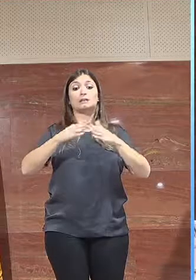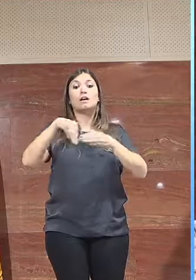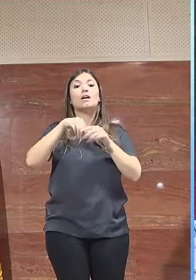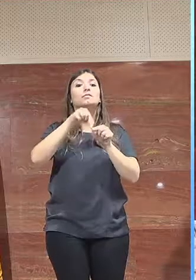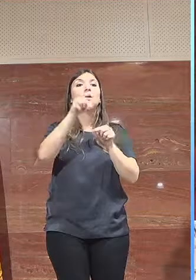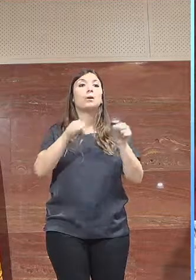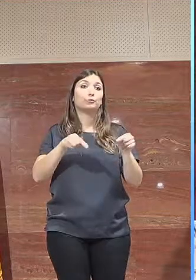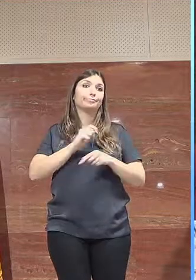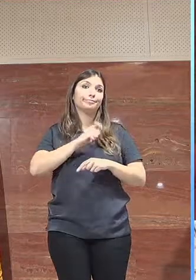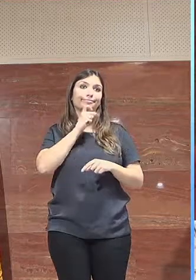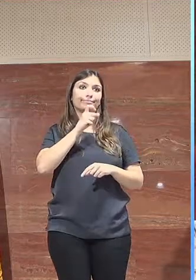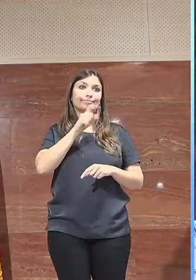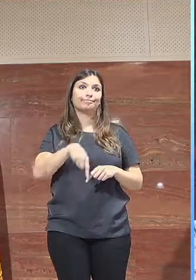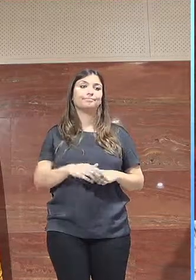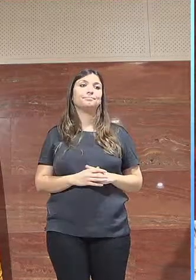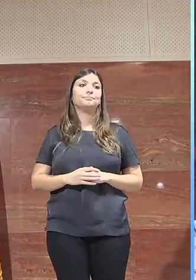¿no? Bien,